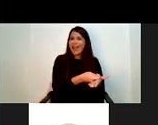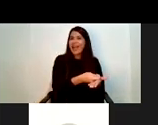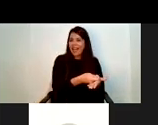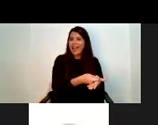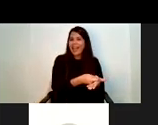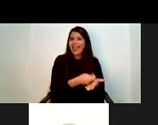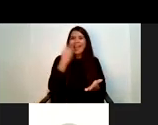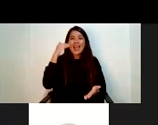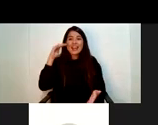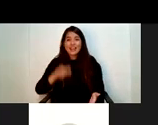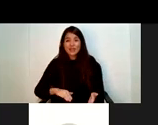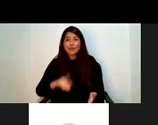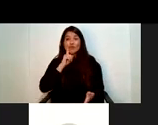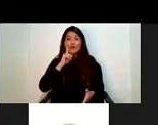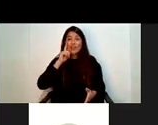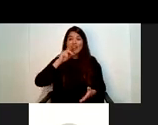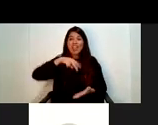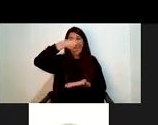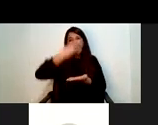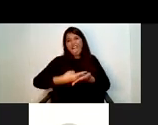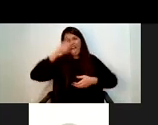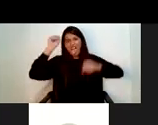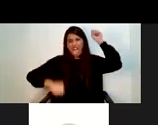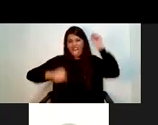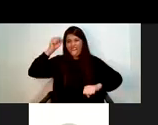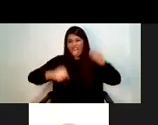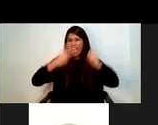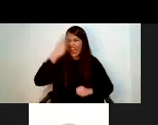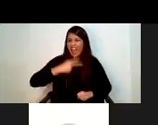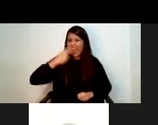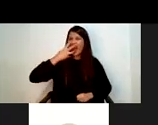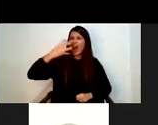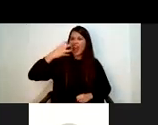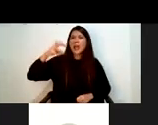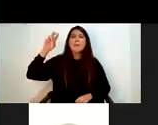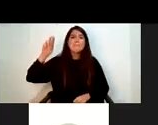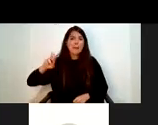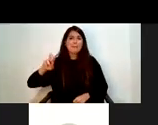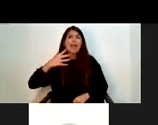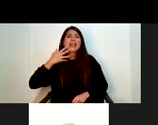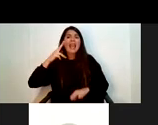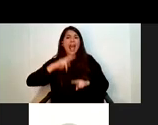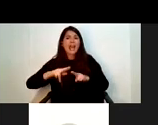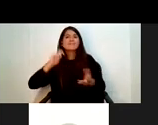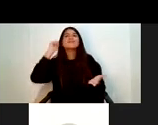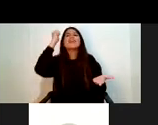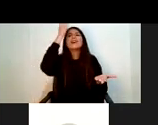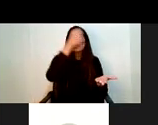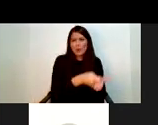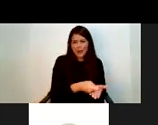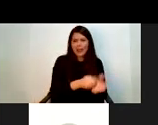conducta problemática, se tira al piso, llora y el papá, ¿qué es lo que hace? Le compra